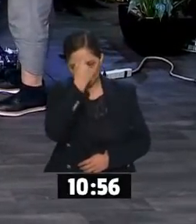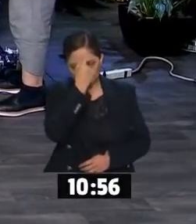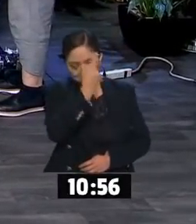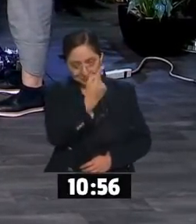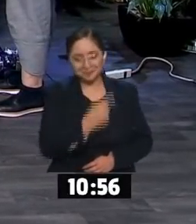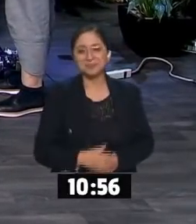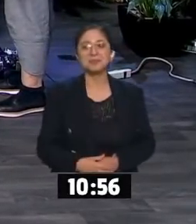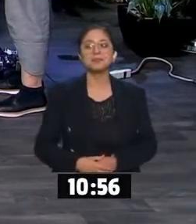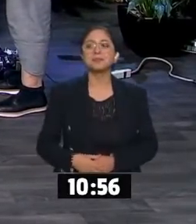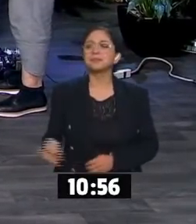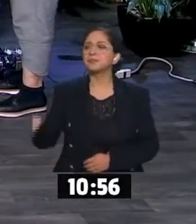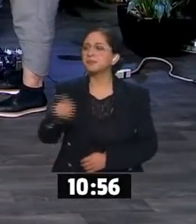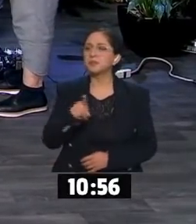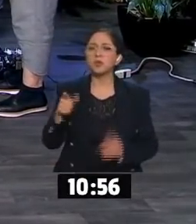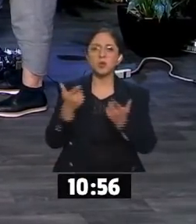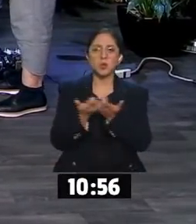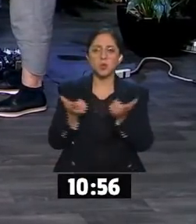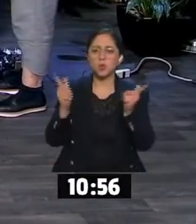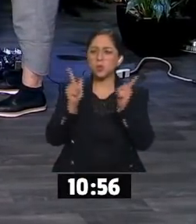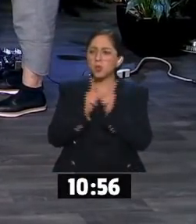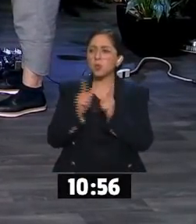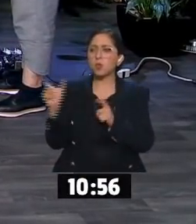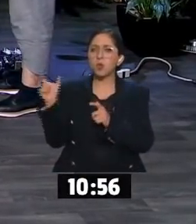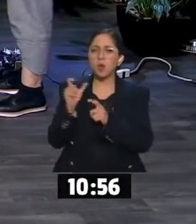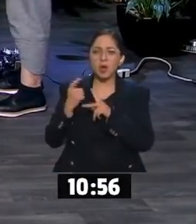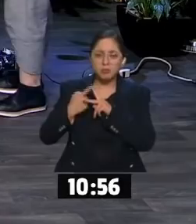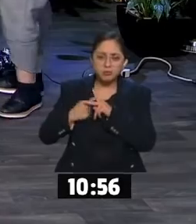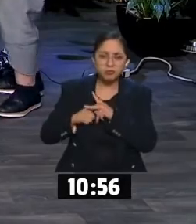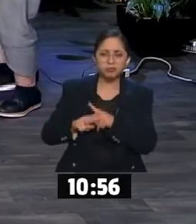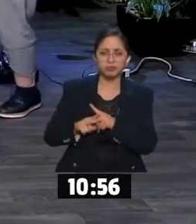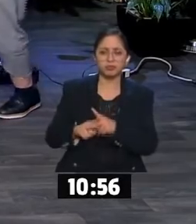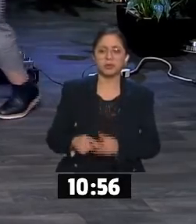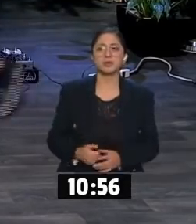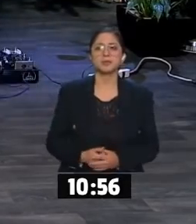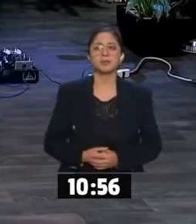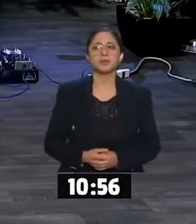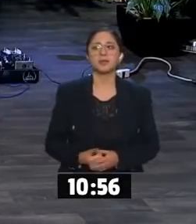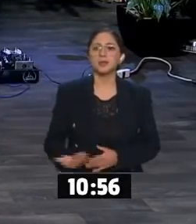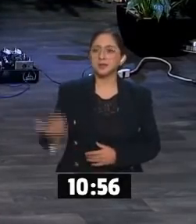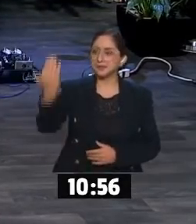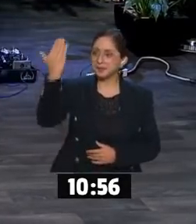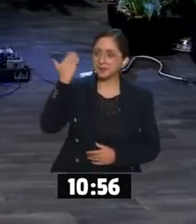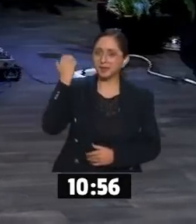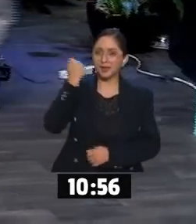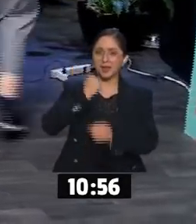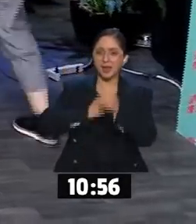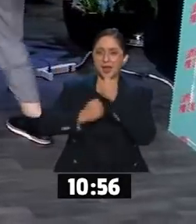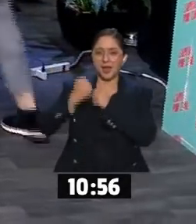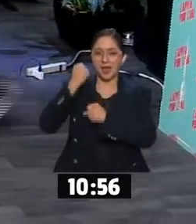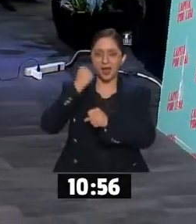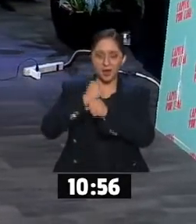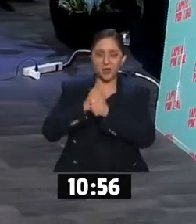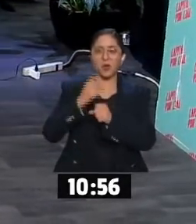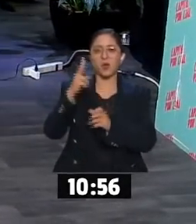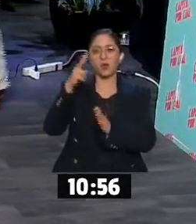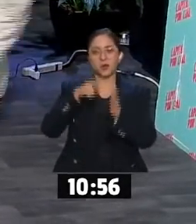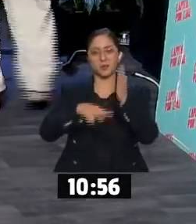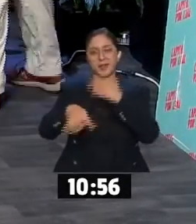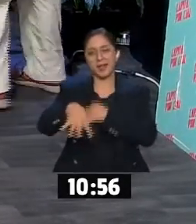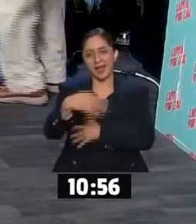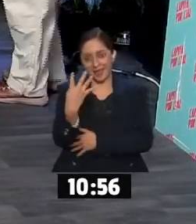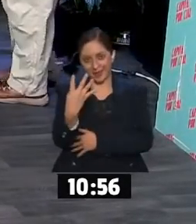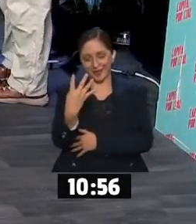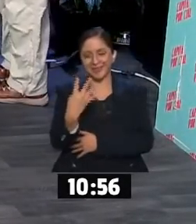chido, ¿cuánto tiempo existiendo ya Delta, por favor? Tenemos desde el 2014. No, espérese. Váyase para allá usted.